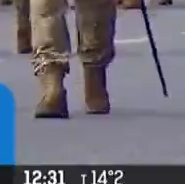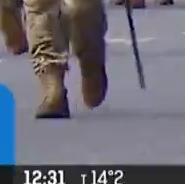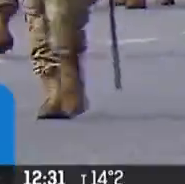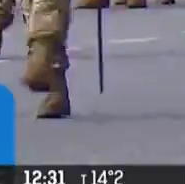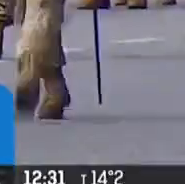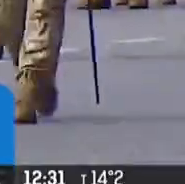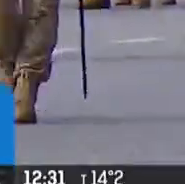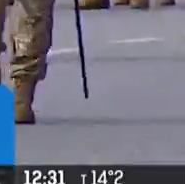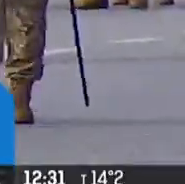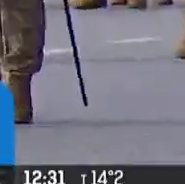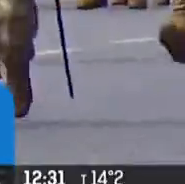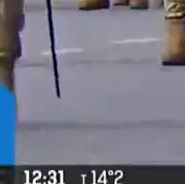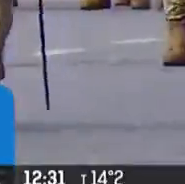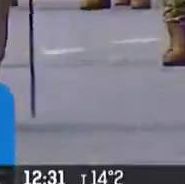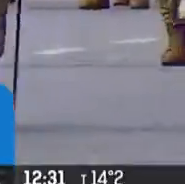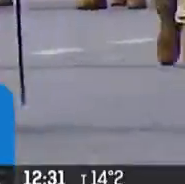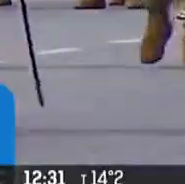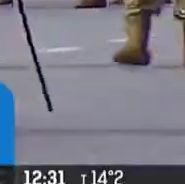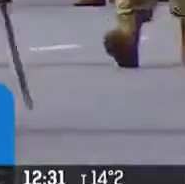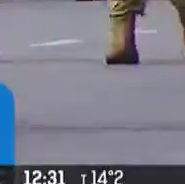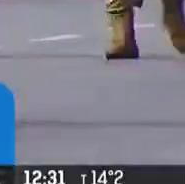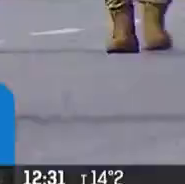en futuras elecciones